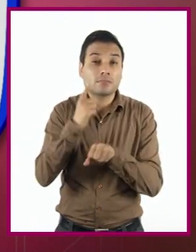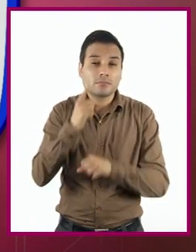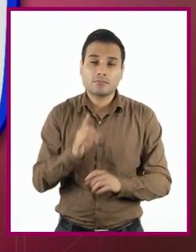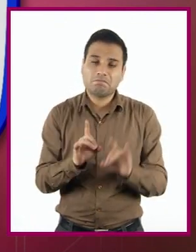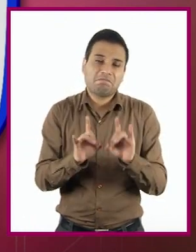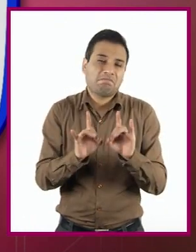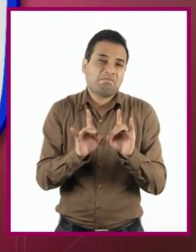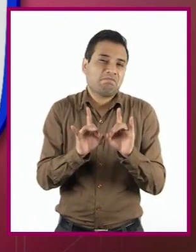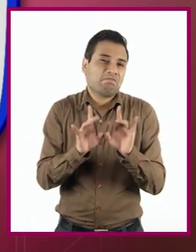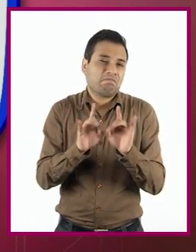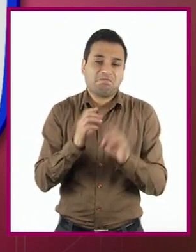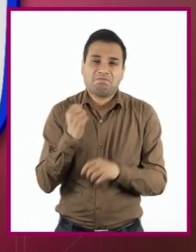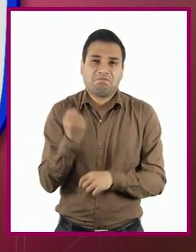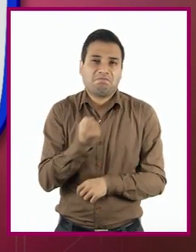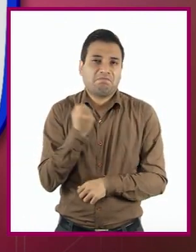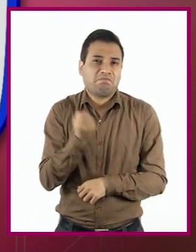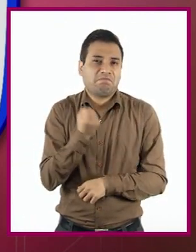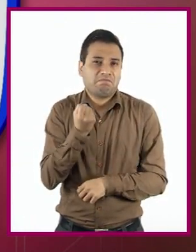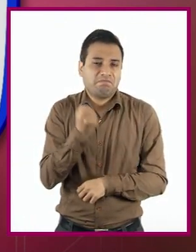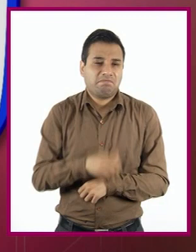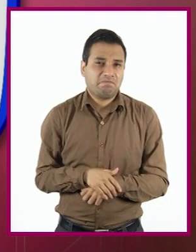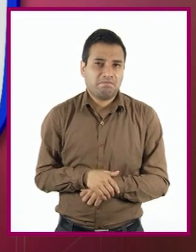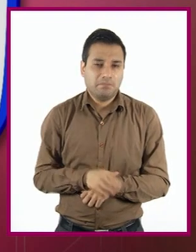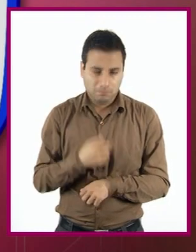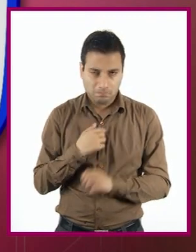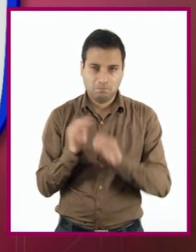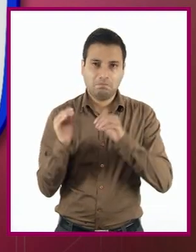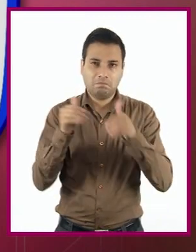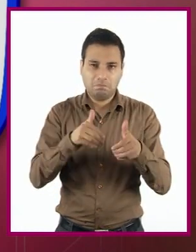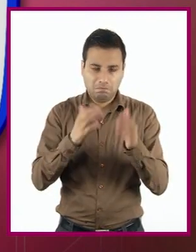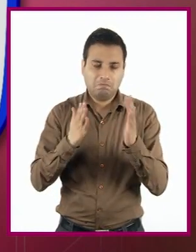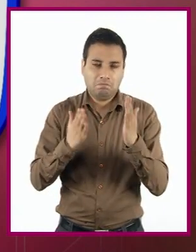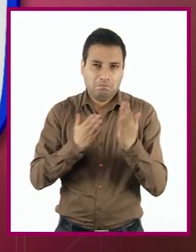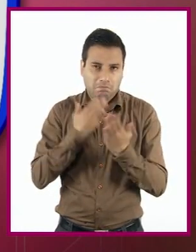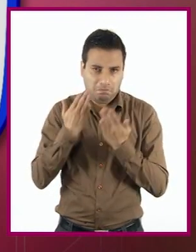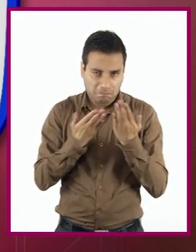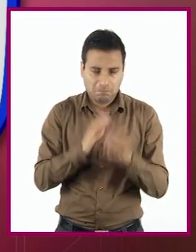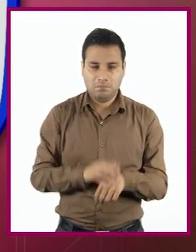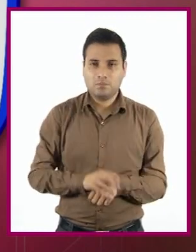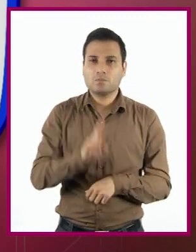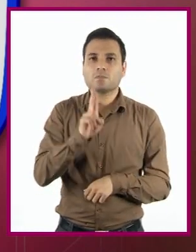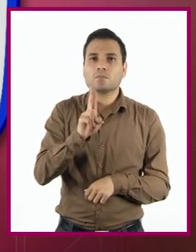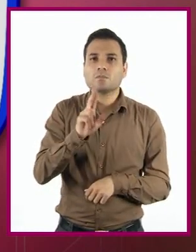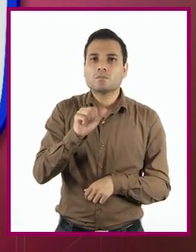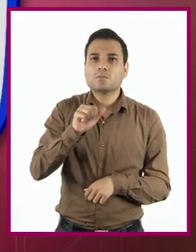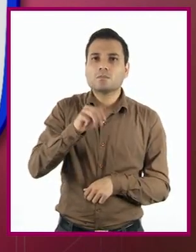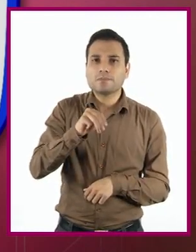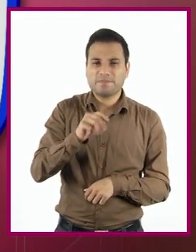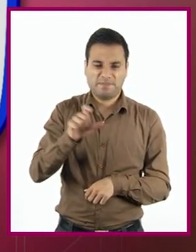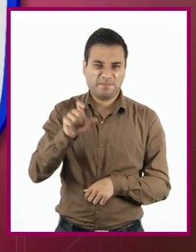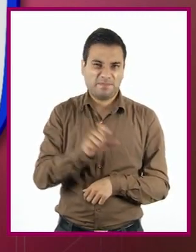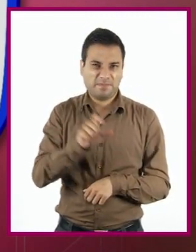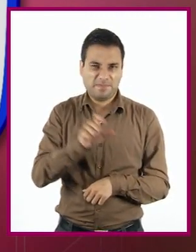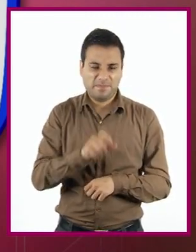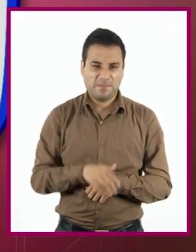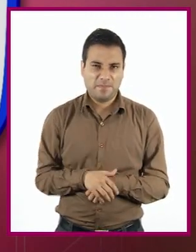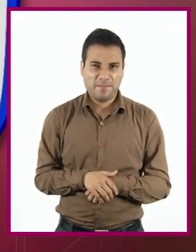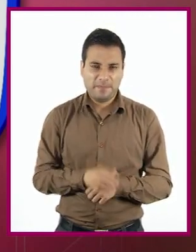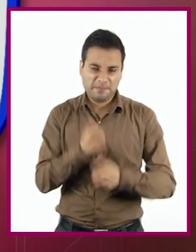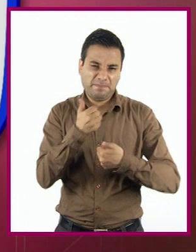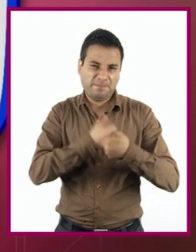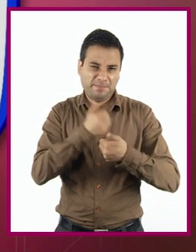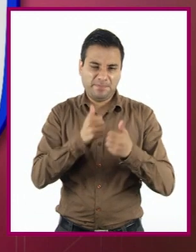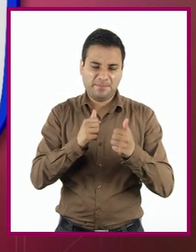coincidencia. En primer lugar, entré a estudiar biología en la UAM Xochimilco, que tiene un sistema de